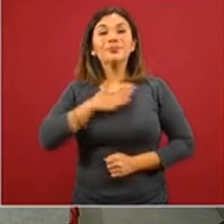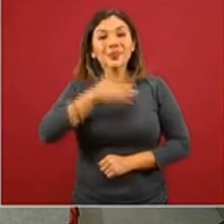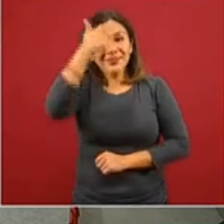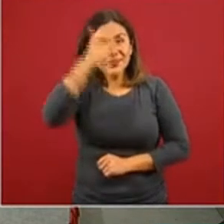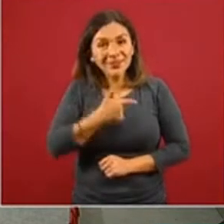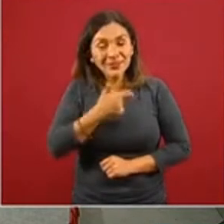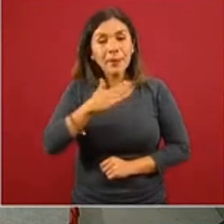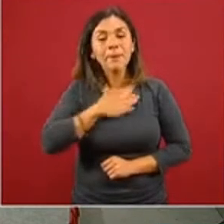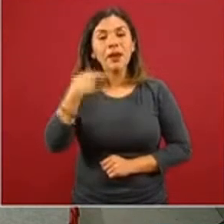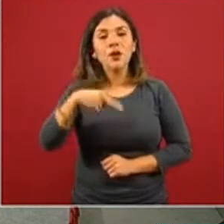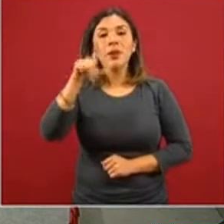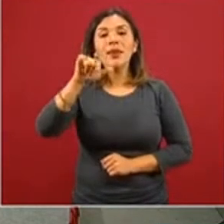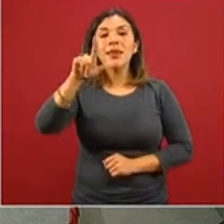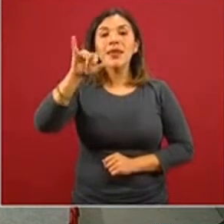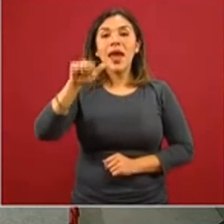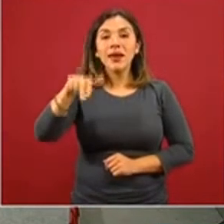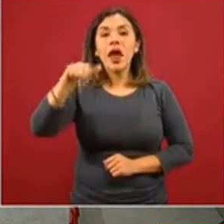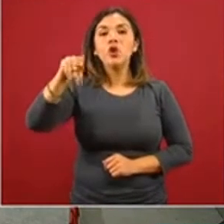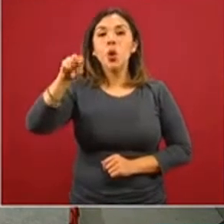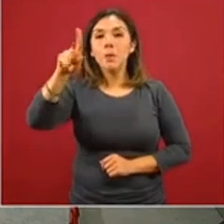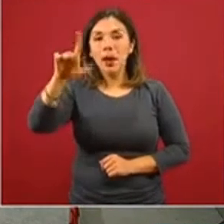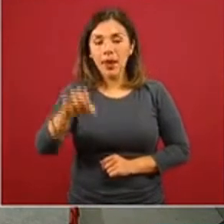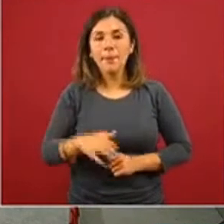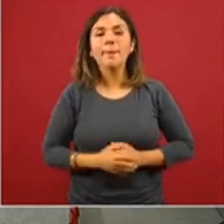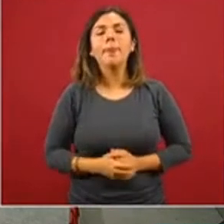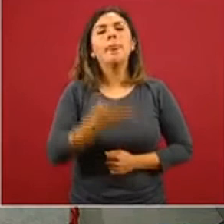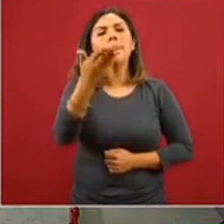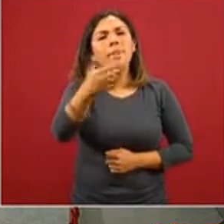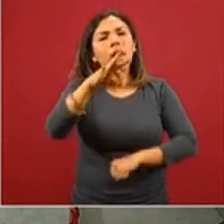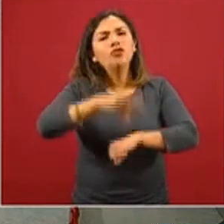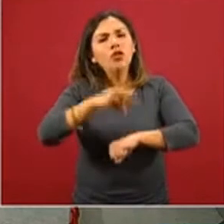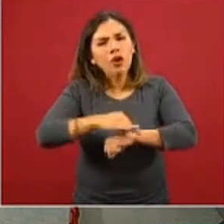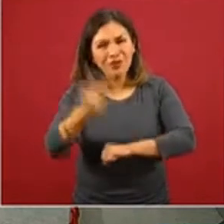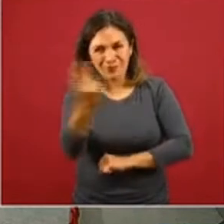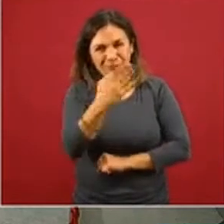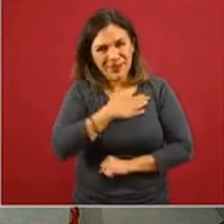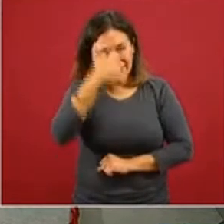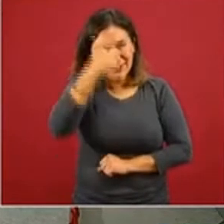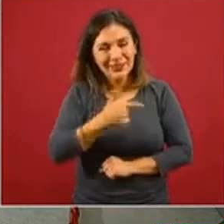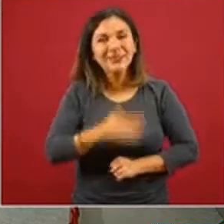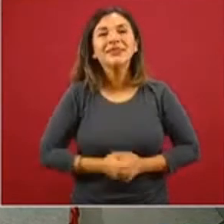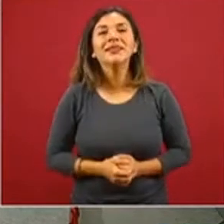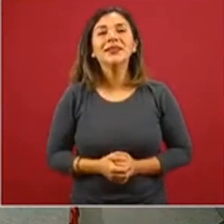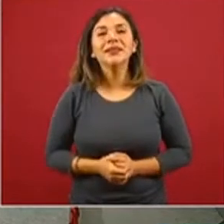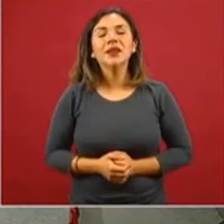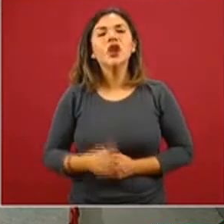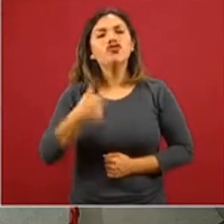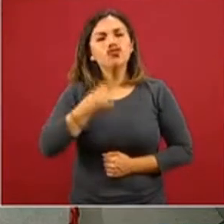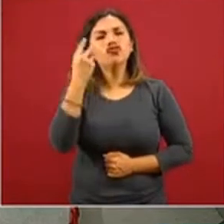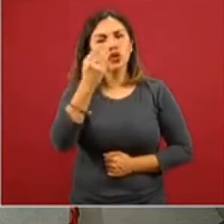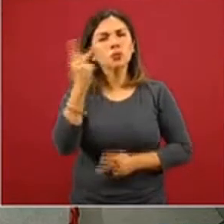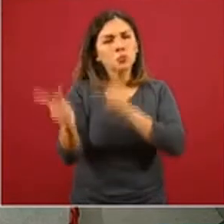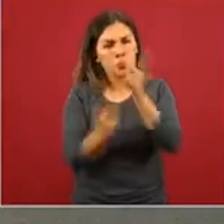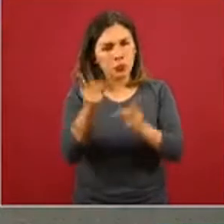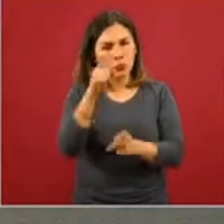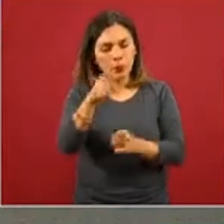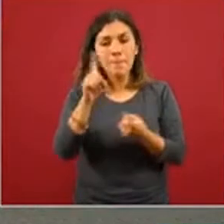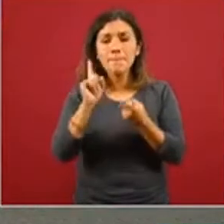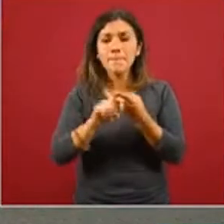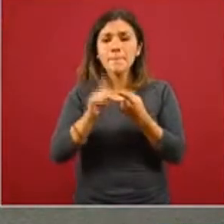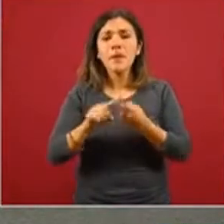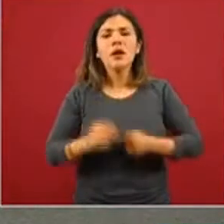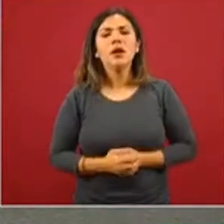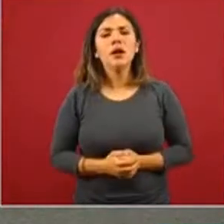Buenas noches, Liliana Noble de Pulso Saludable. Doctor Gatell, doctora Lomía, buenas noches. Tengo dos preguntas para usted. La